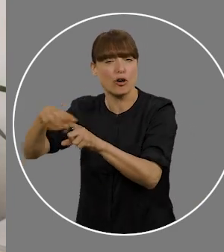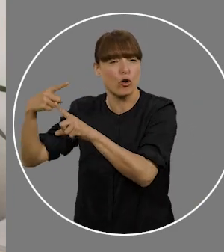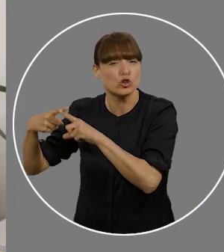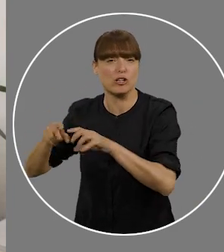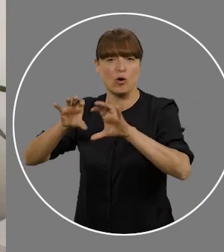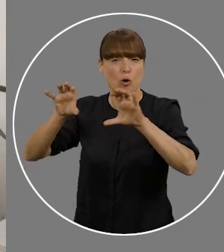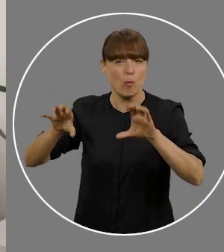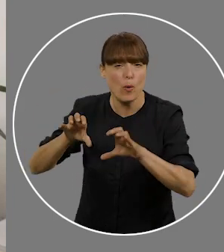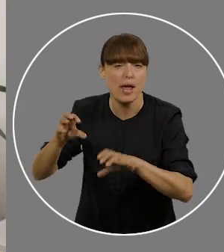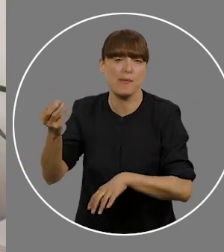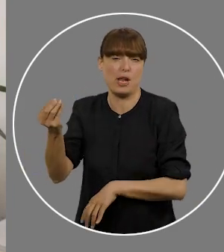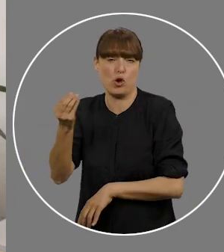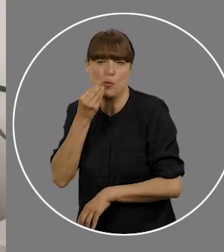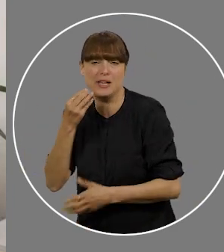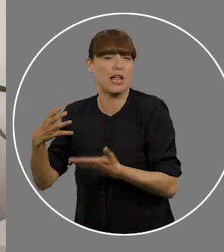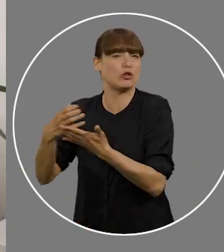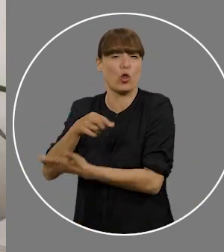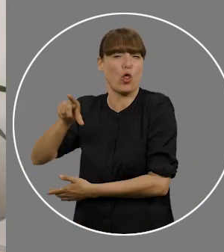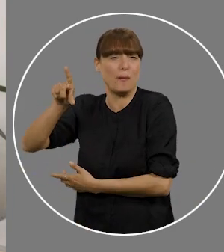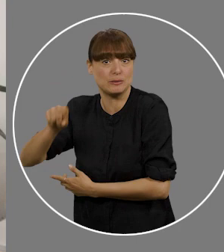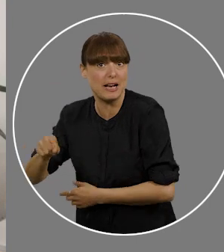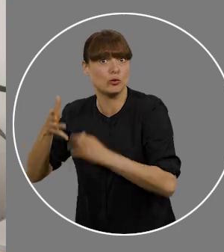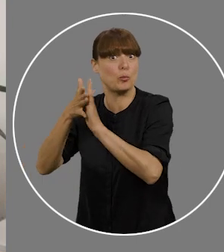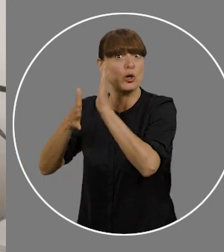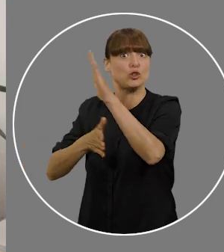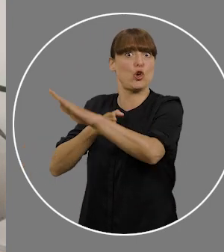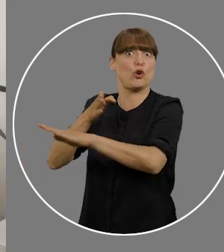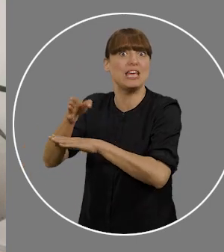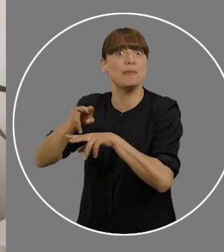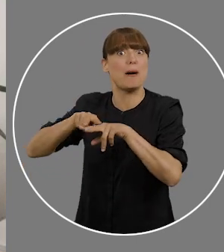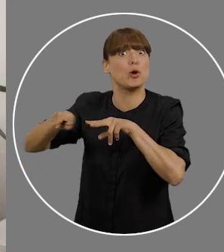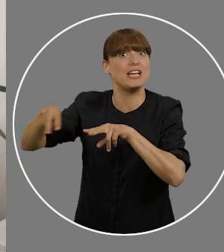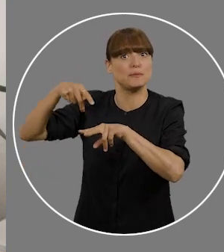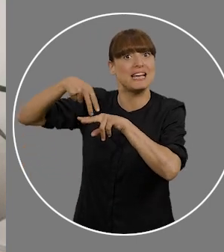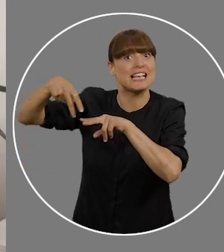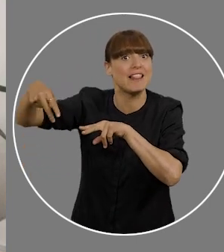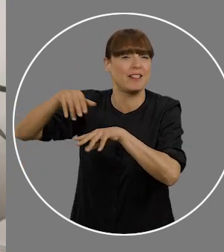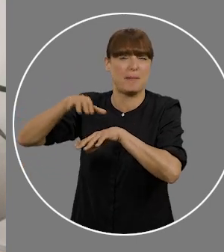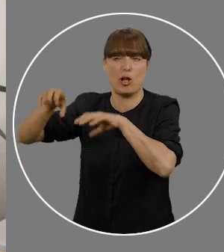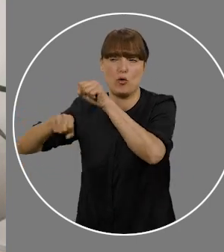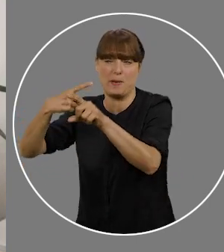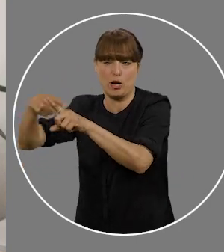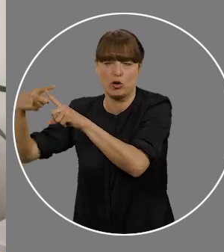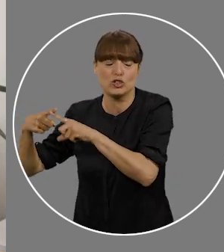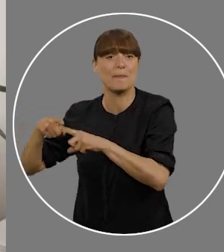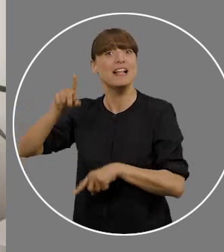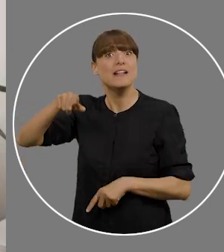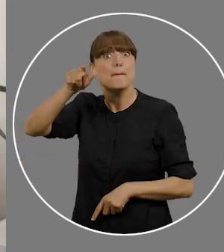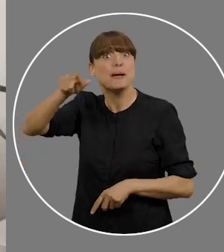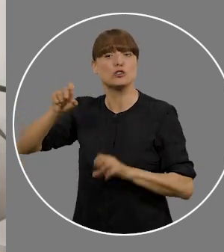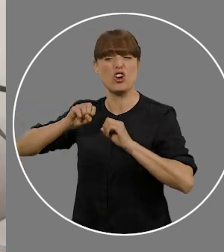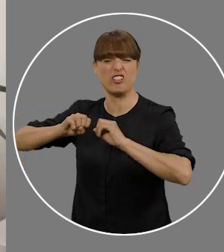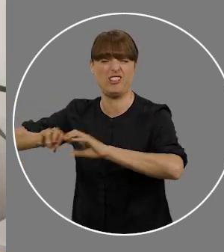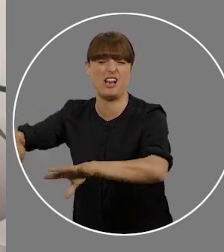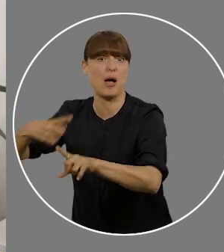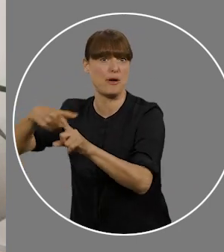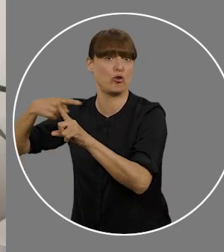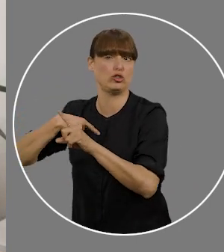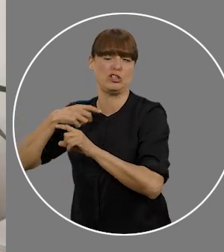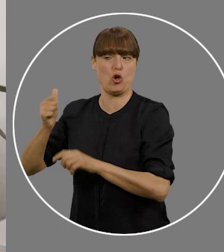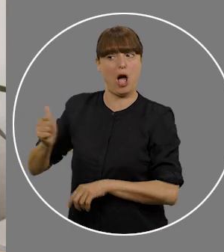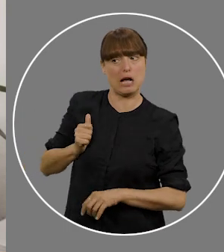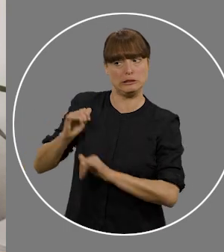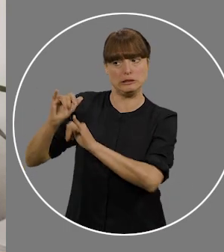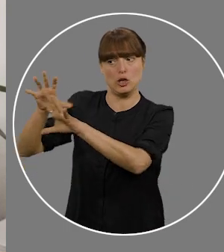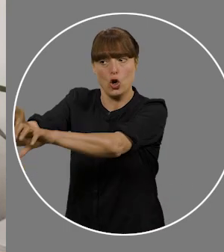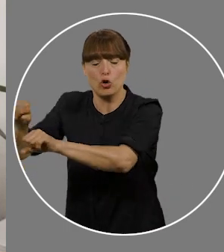comida, muebles y de todo. Y bueno, pues a veces incluso la gente pues tiraba maderas y cosas de estas